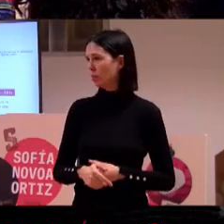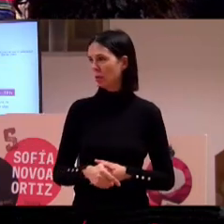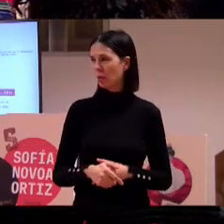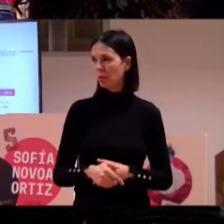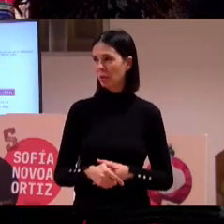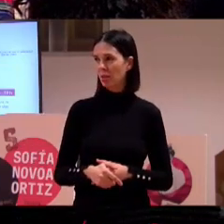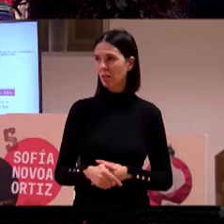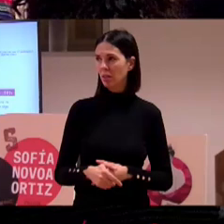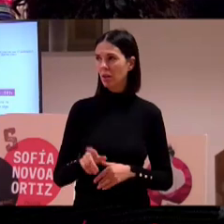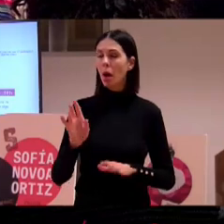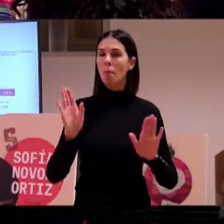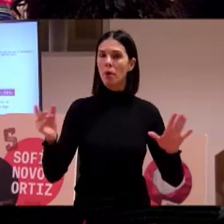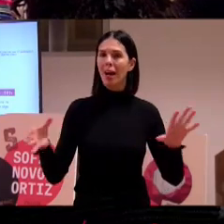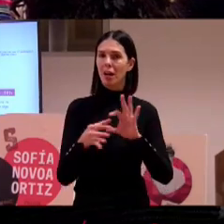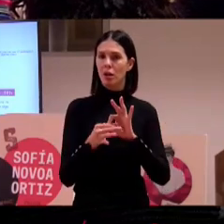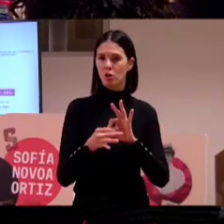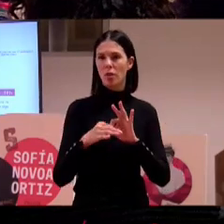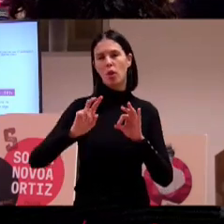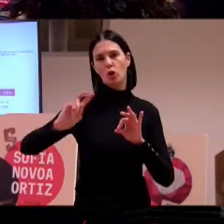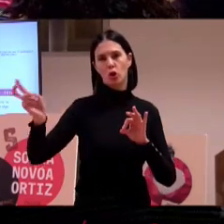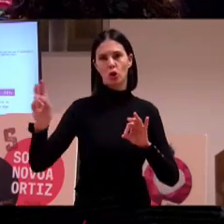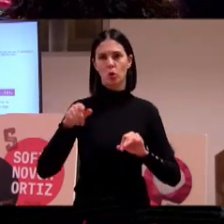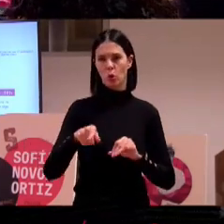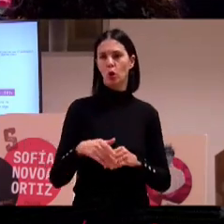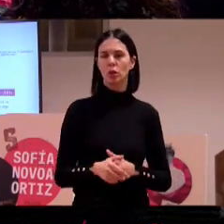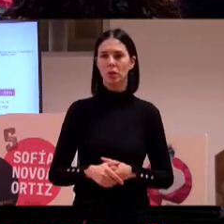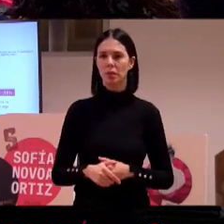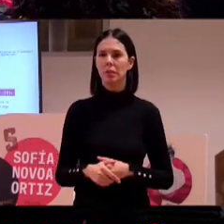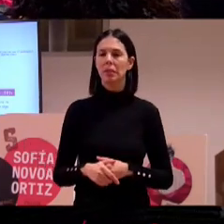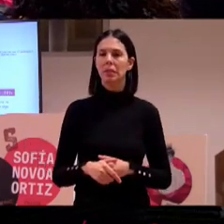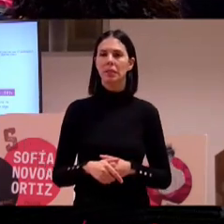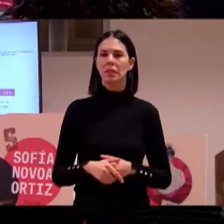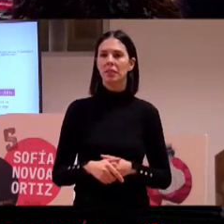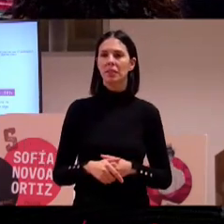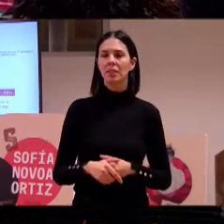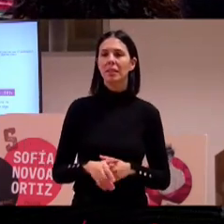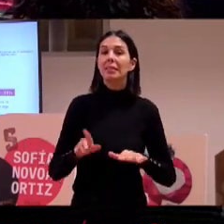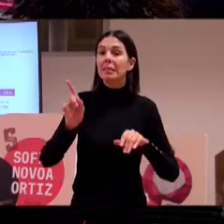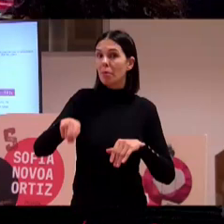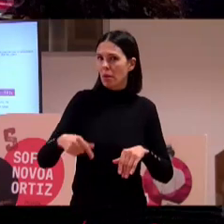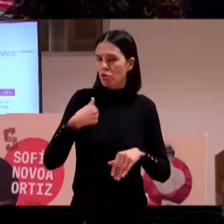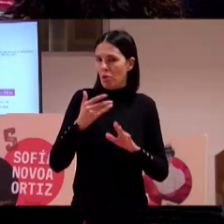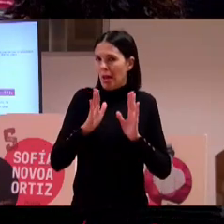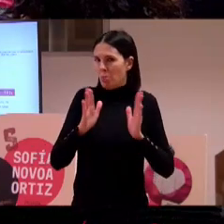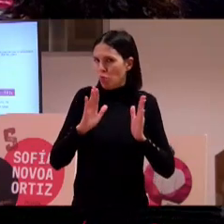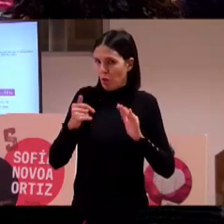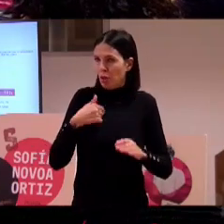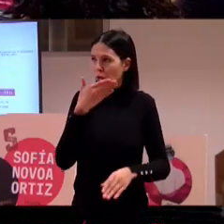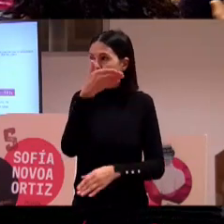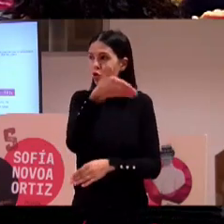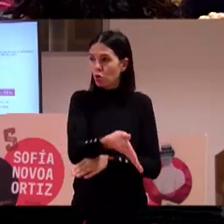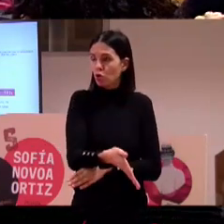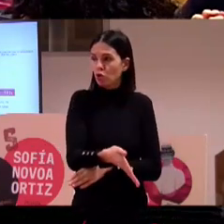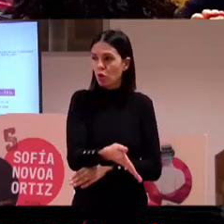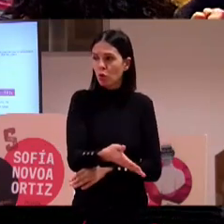pero Brimore estaba asociado con Haverford College, que no es Ivy League, que también era en mis tiempos, cuando estuve yo, era todavía